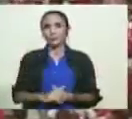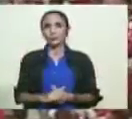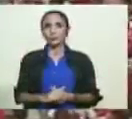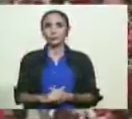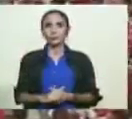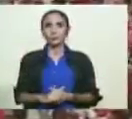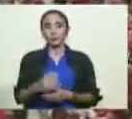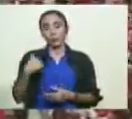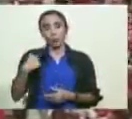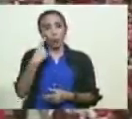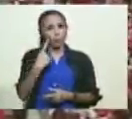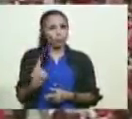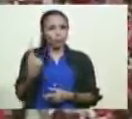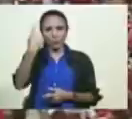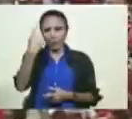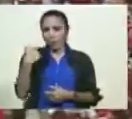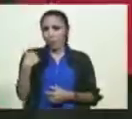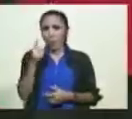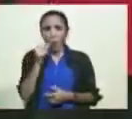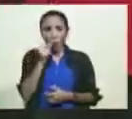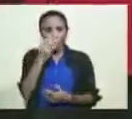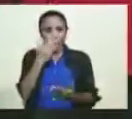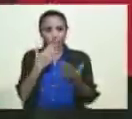Sería el primero que lo haría.